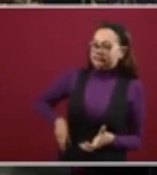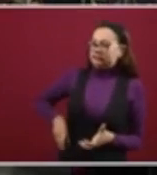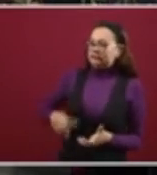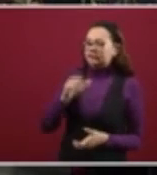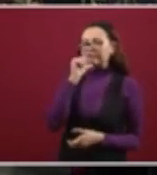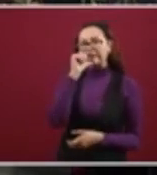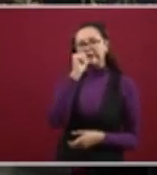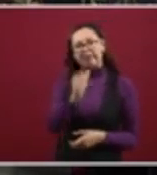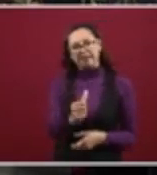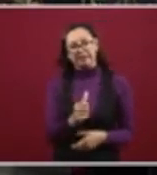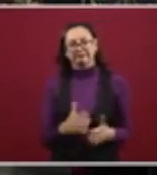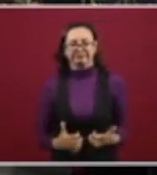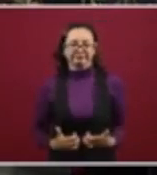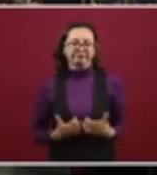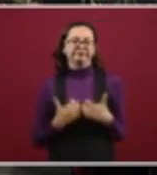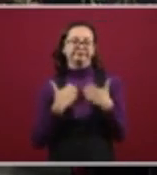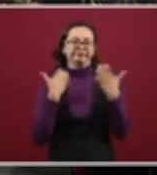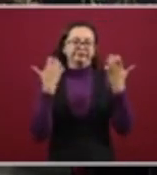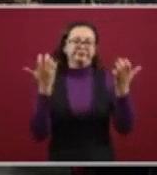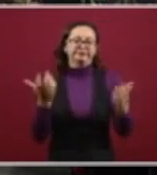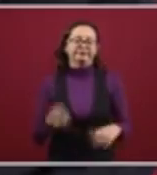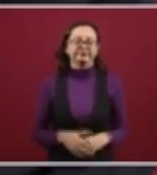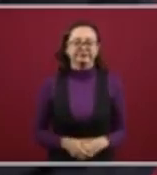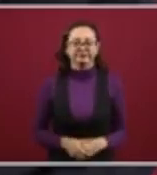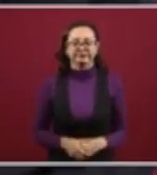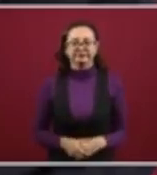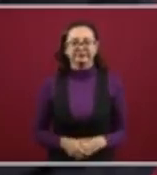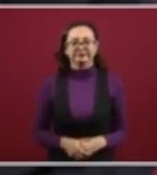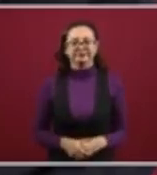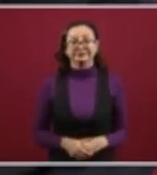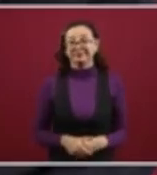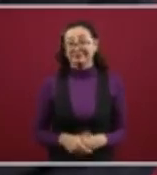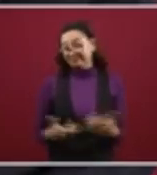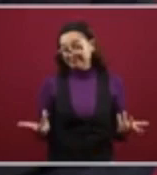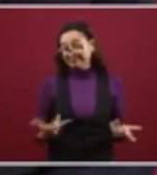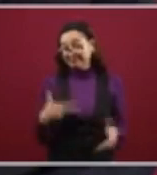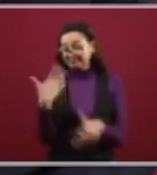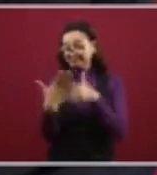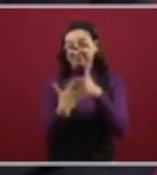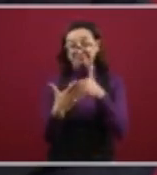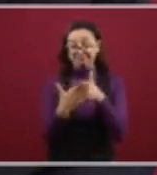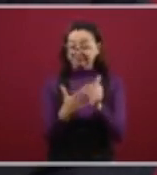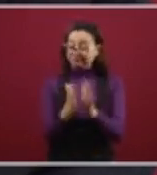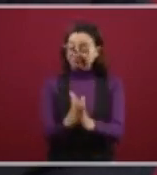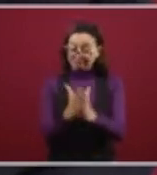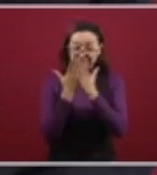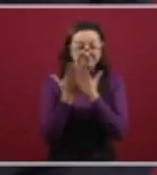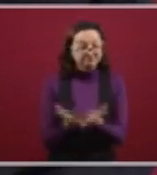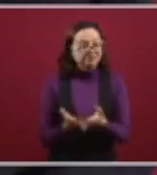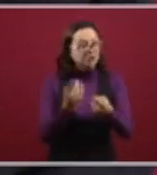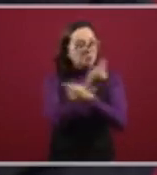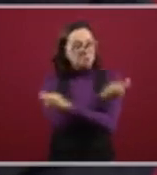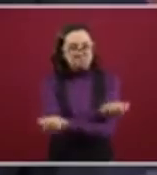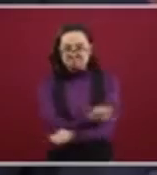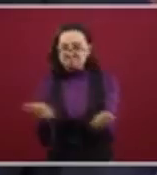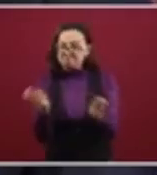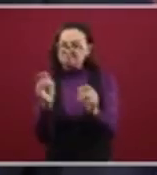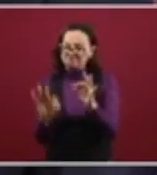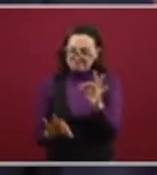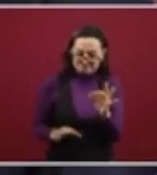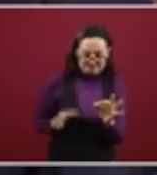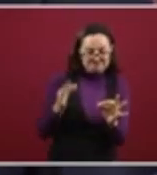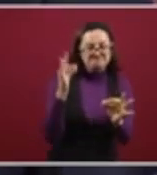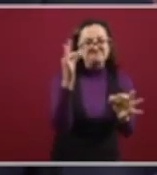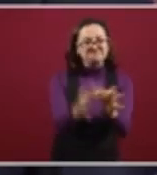y vamos a distribuir los libros y van a llegar a tiempo.